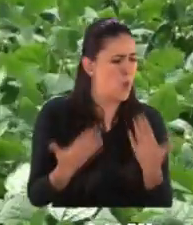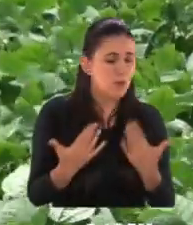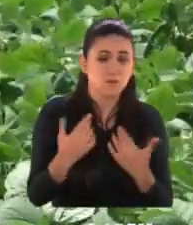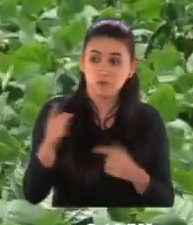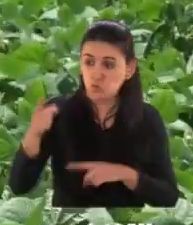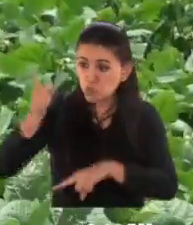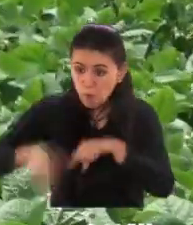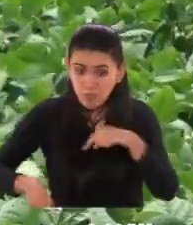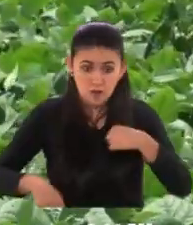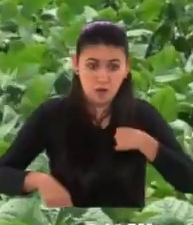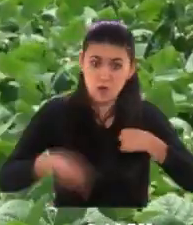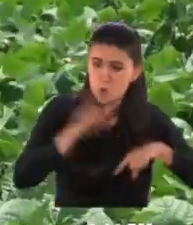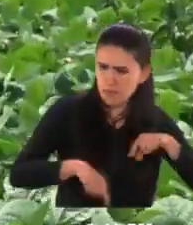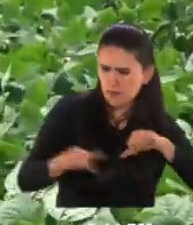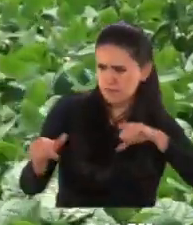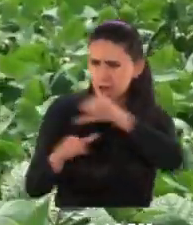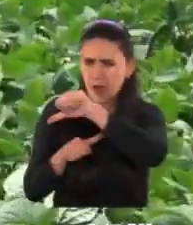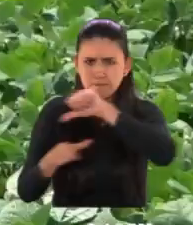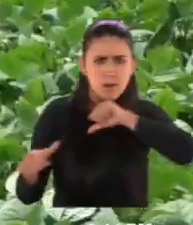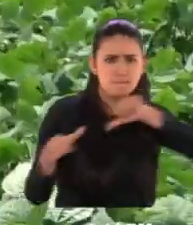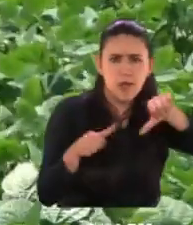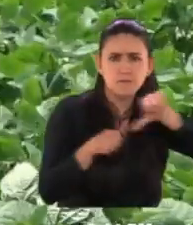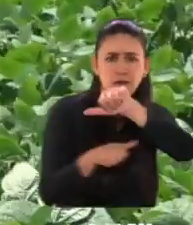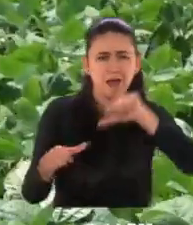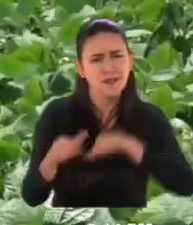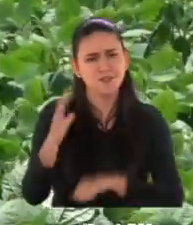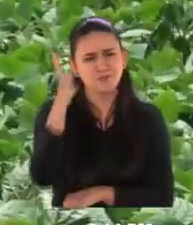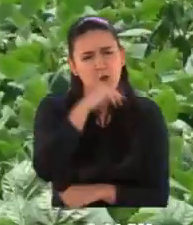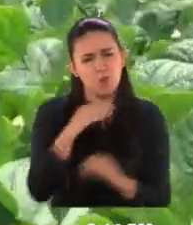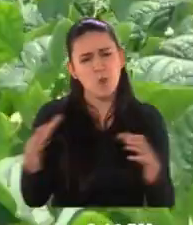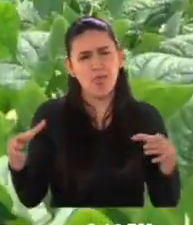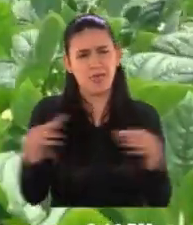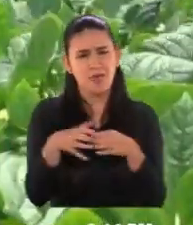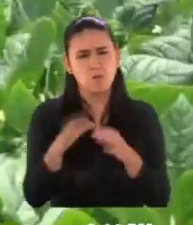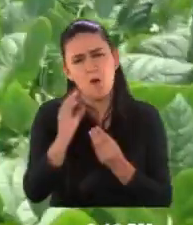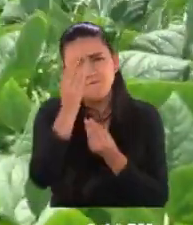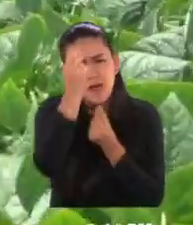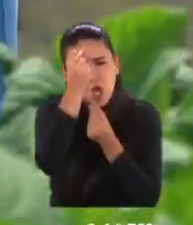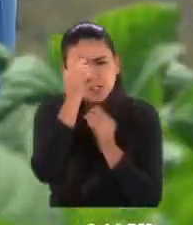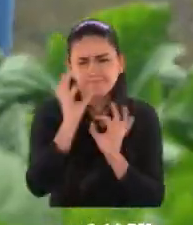no puede la otra que sea es un equipo muy bonito y aprendemos valores